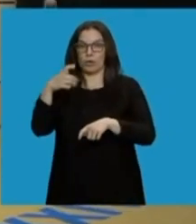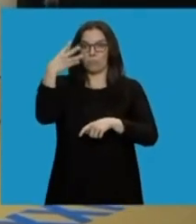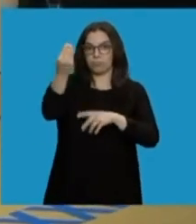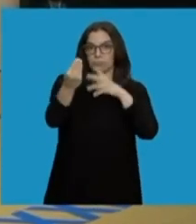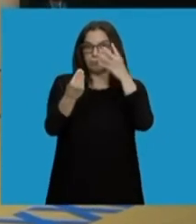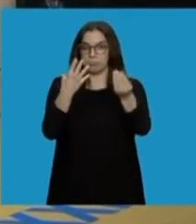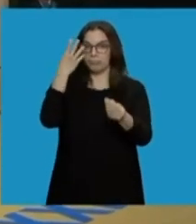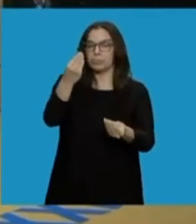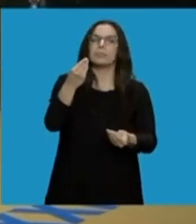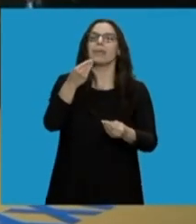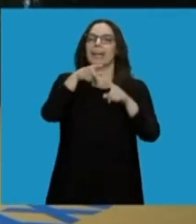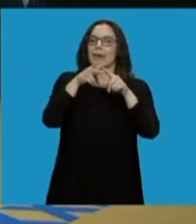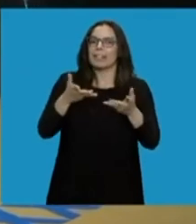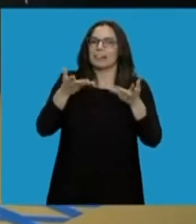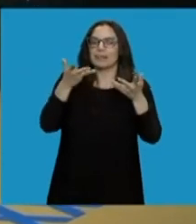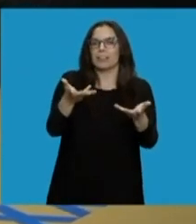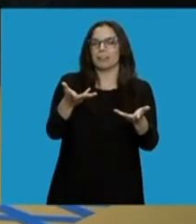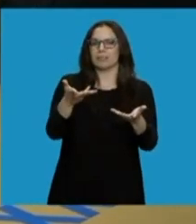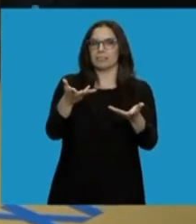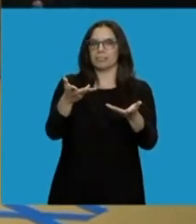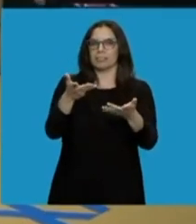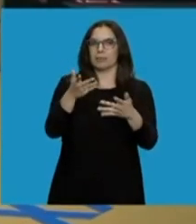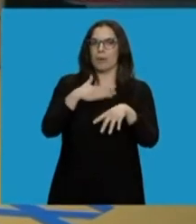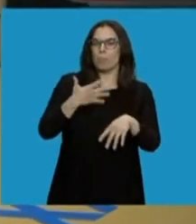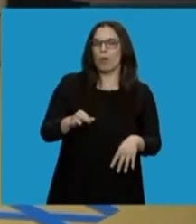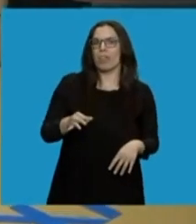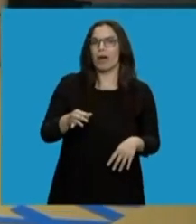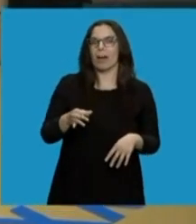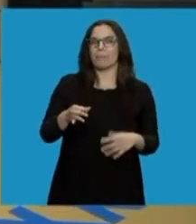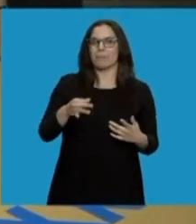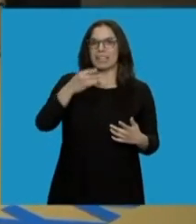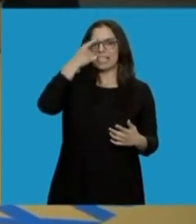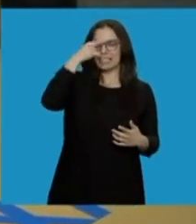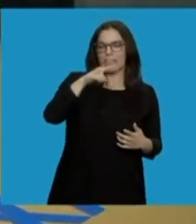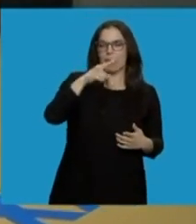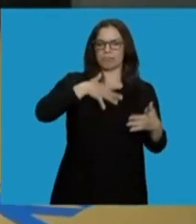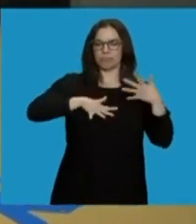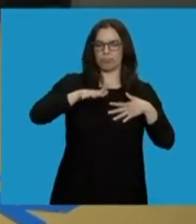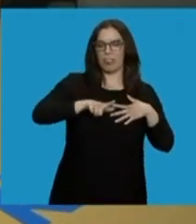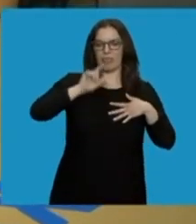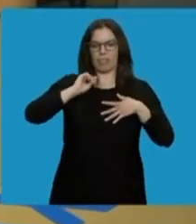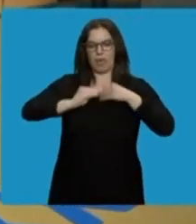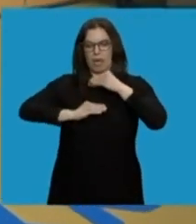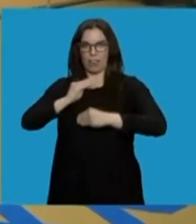y ofrecer esas herramientas para poder saber, decidir y también actuar,